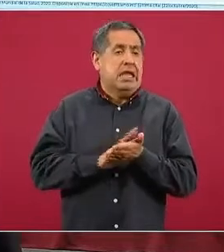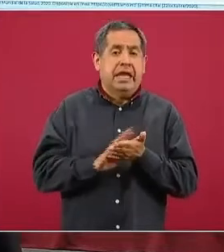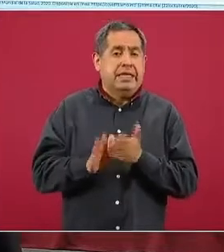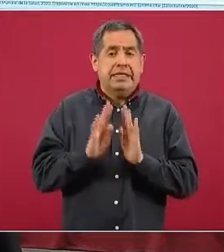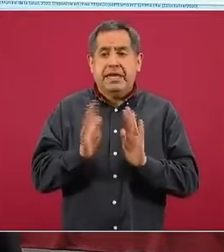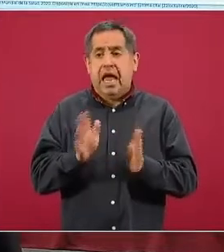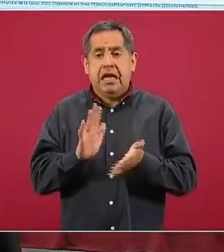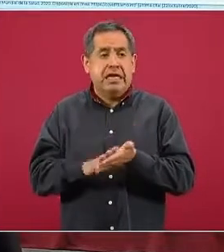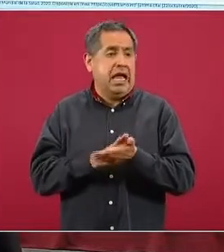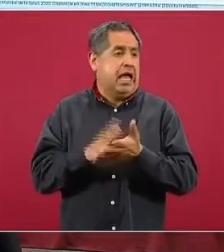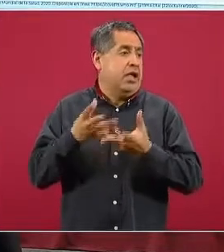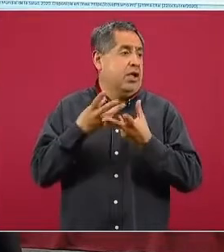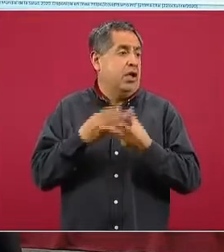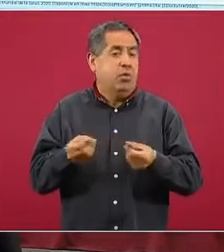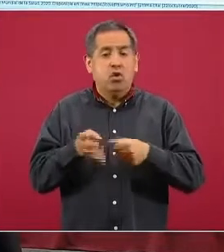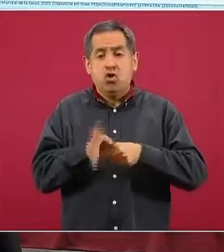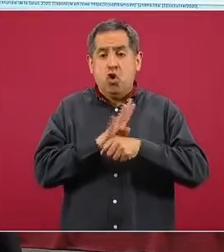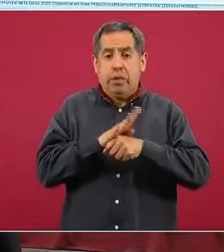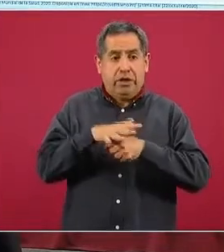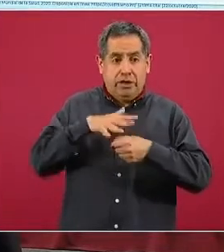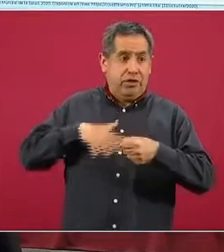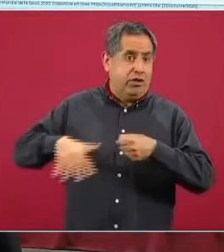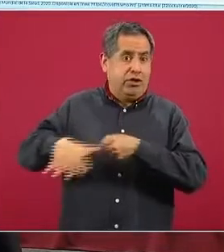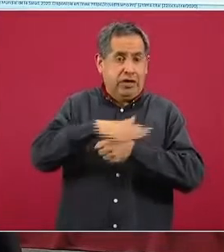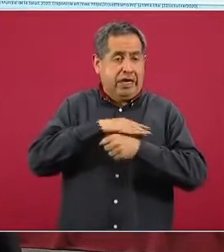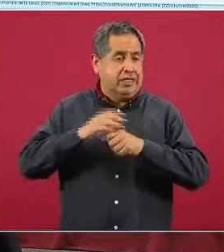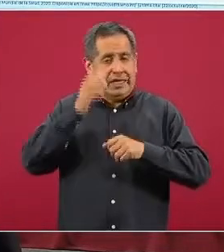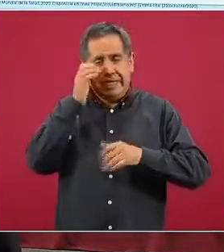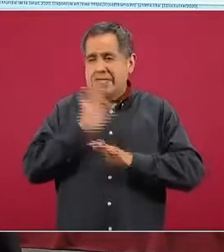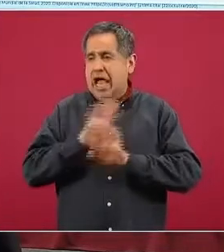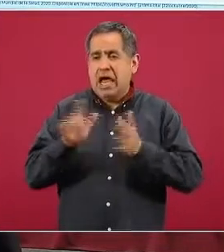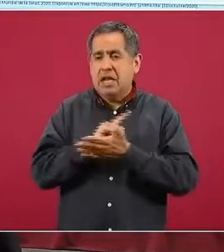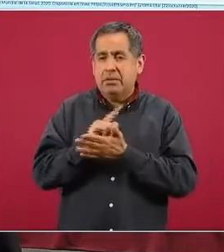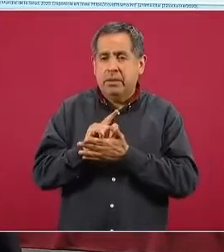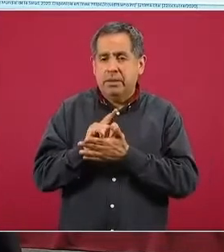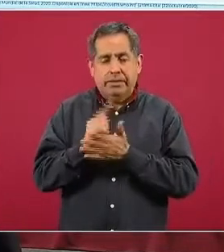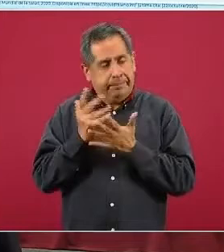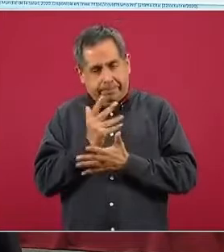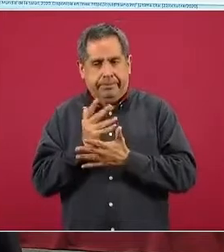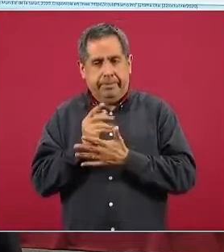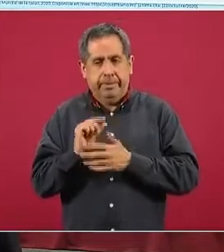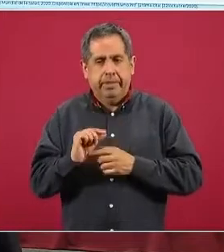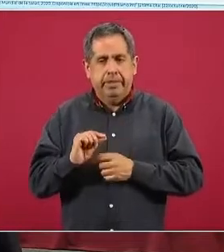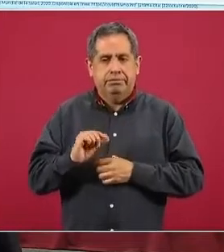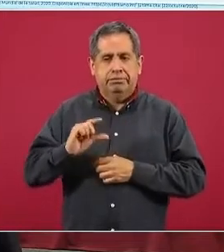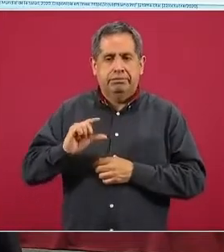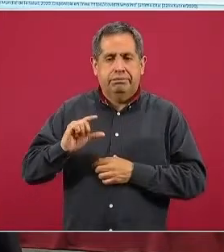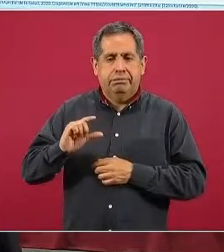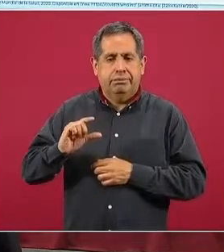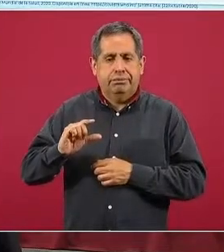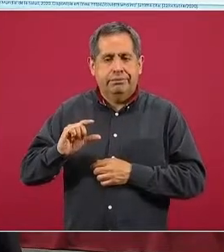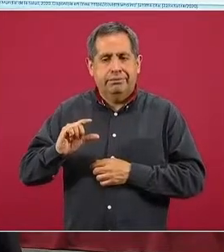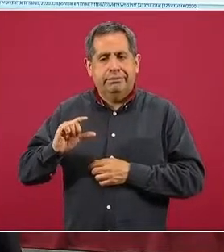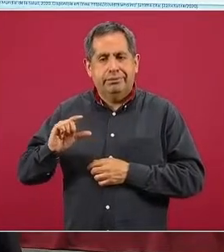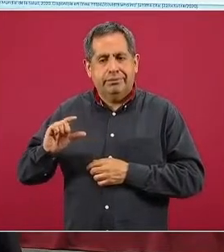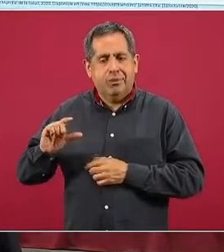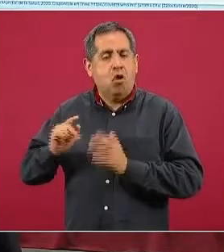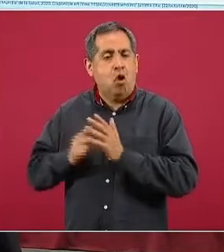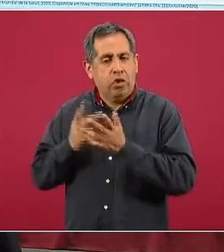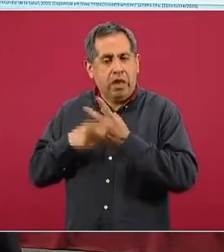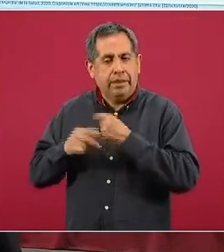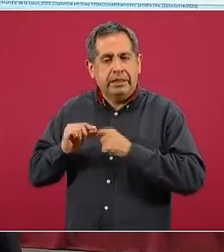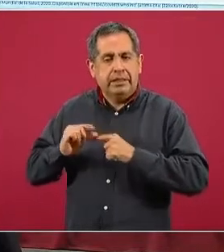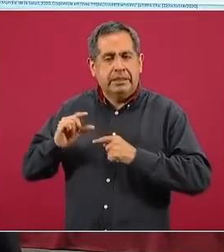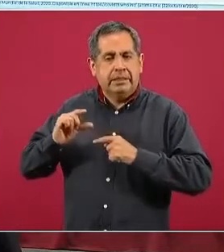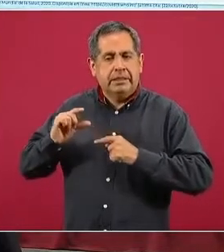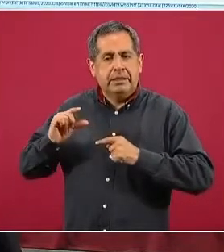eliminación de COVID-19 en el territorio chino. Posteriormente, han tenido un pequeño momento de